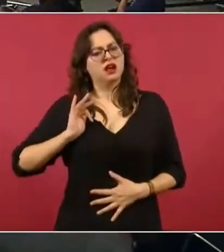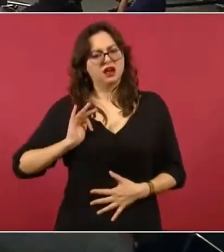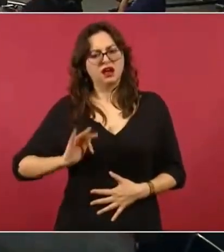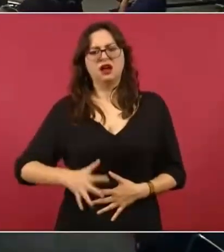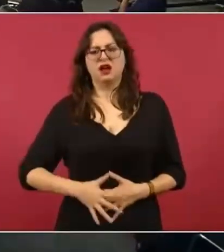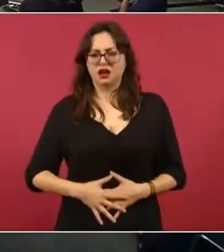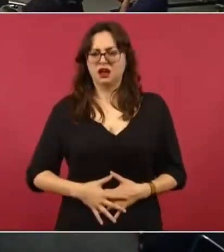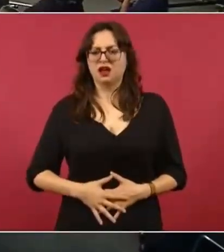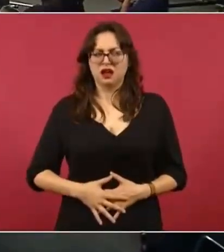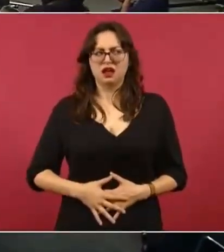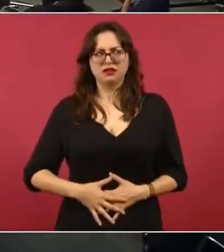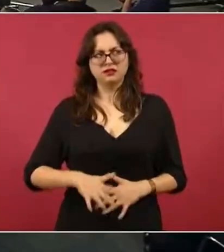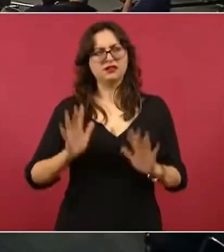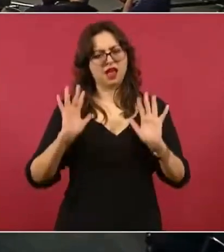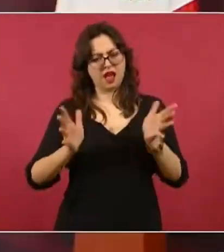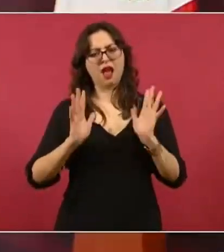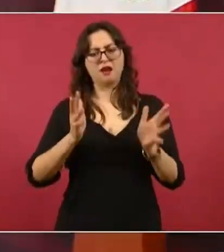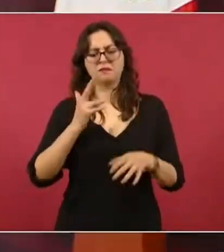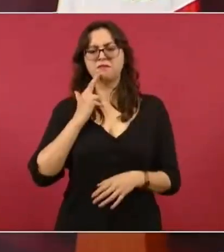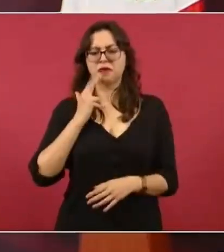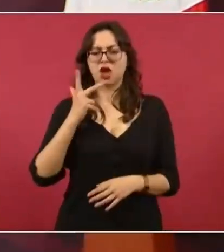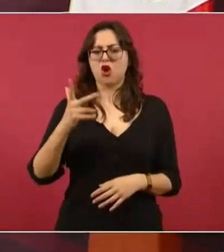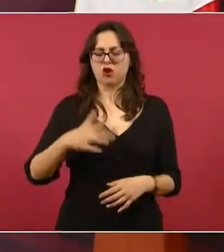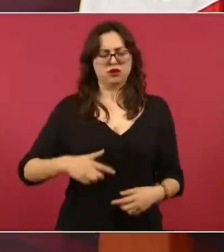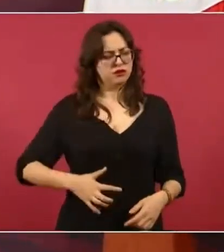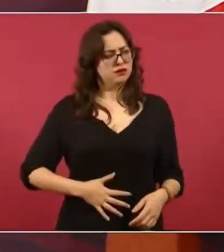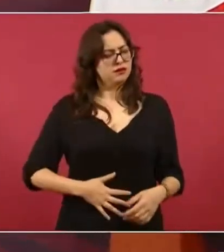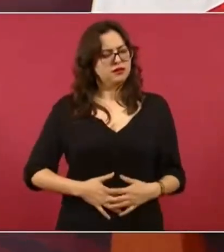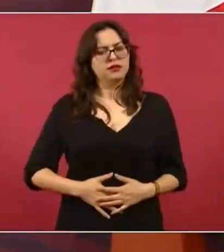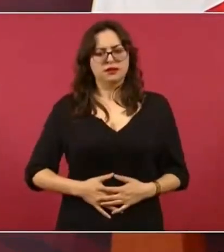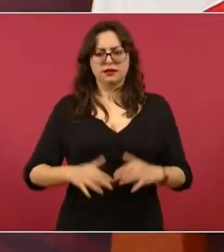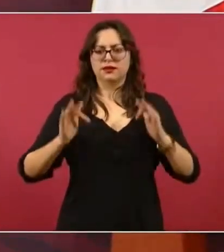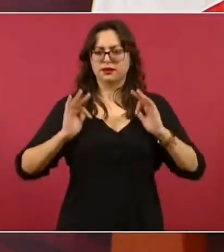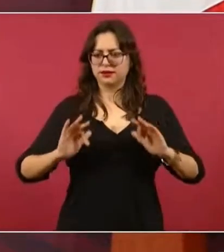malestar. Porque sí, ¿no?